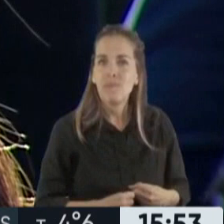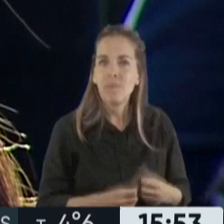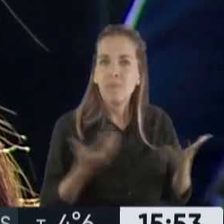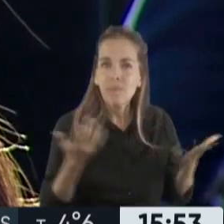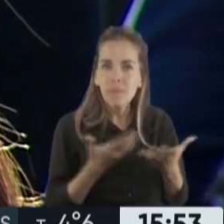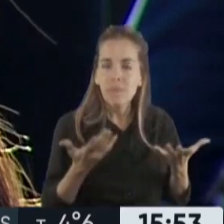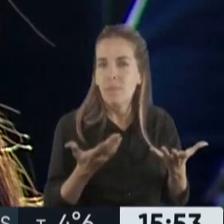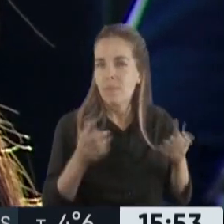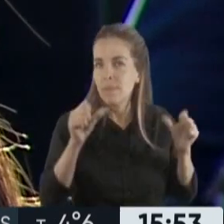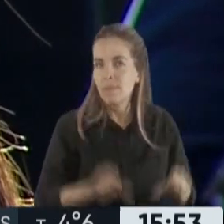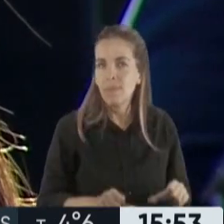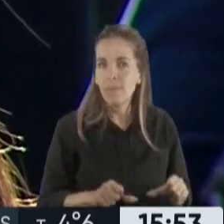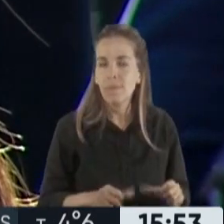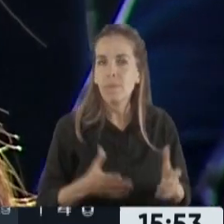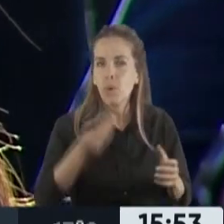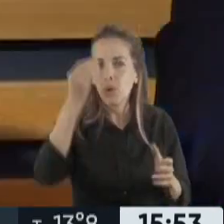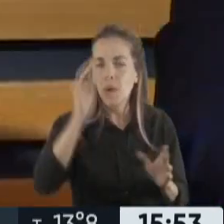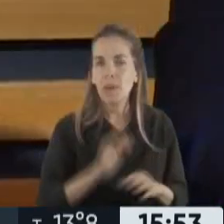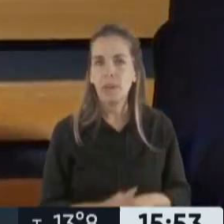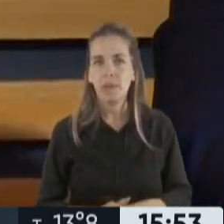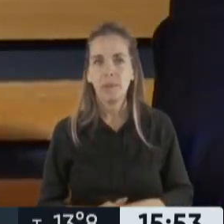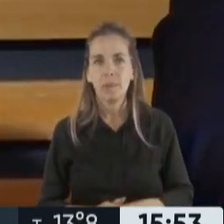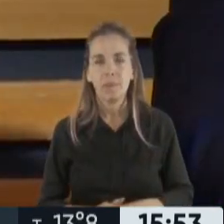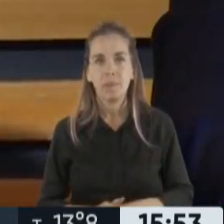Muchas veces lo que encuentran es frustración.